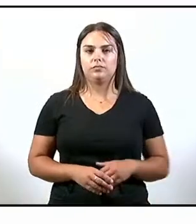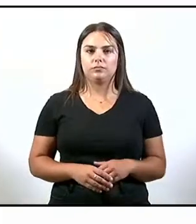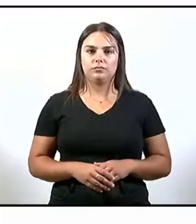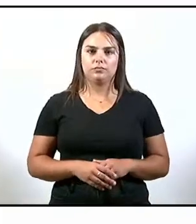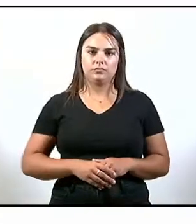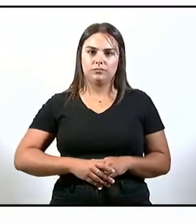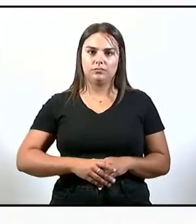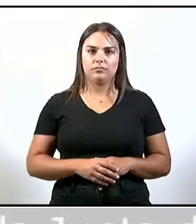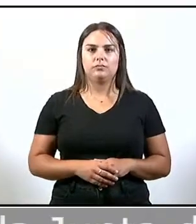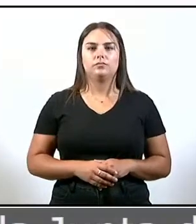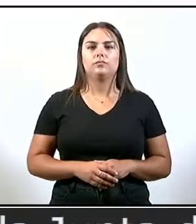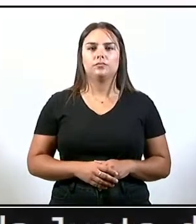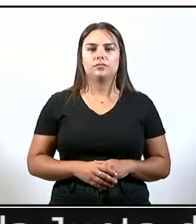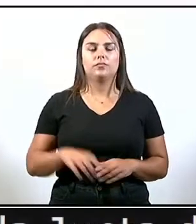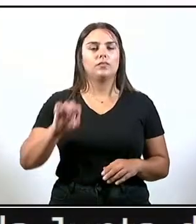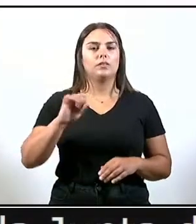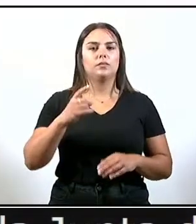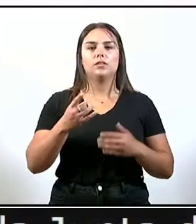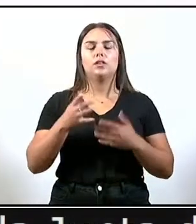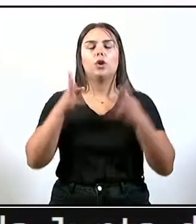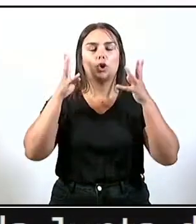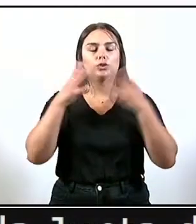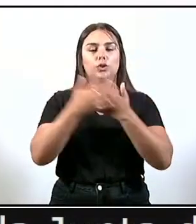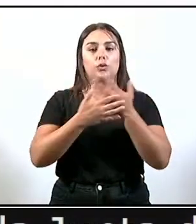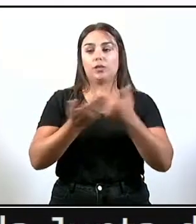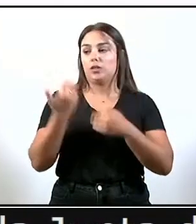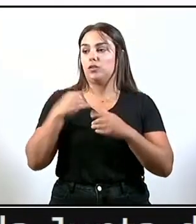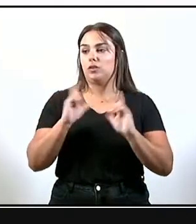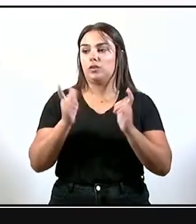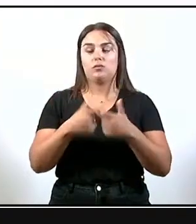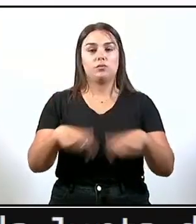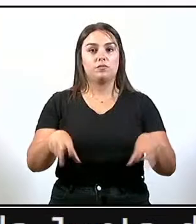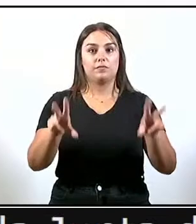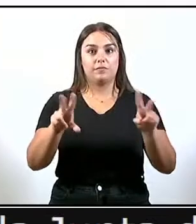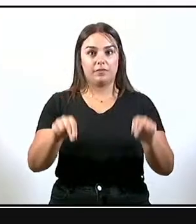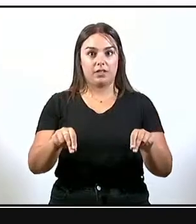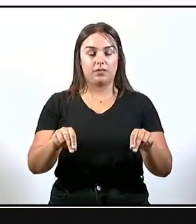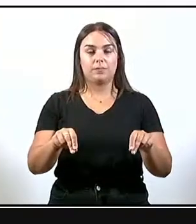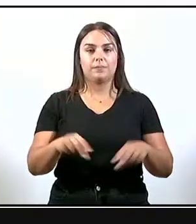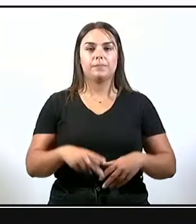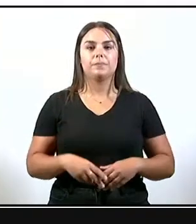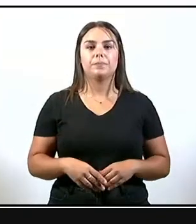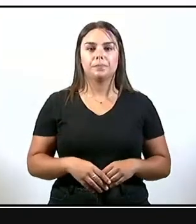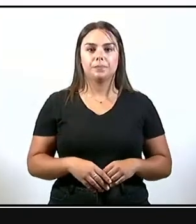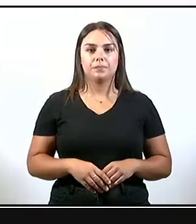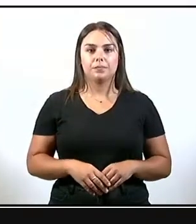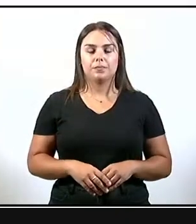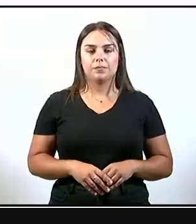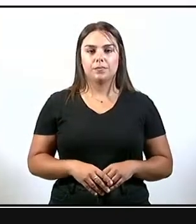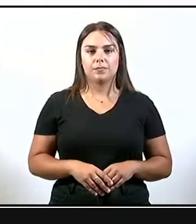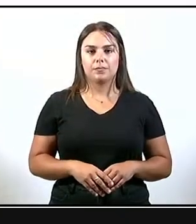En relación con el Consejo de Gobierno que acabamos de finalizar hace un momentito,